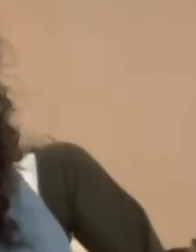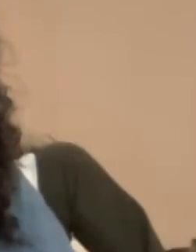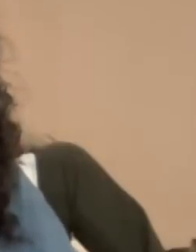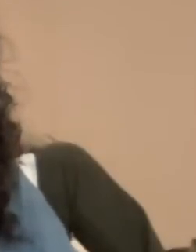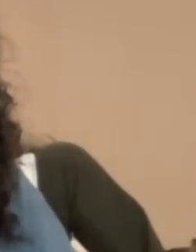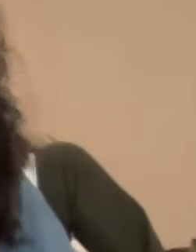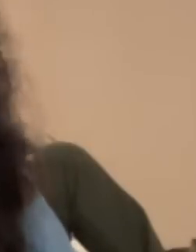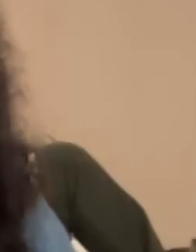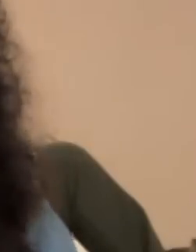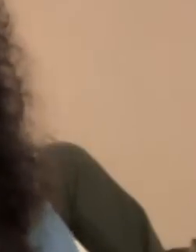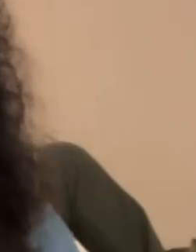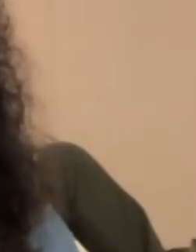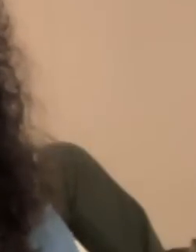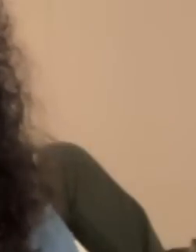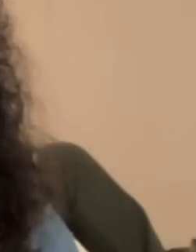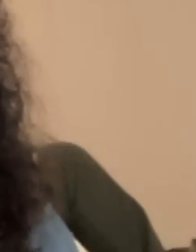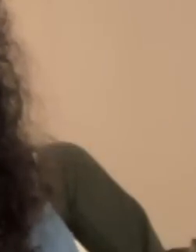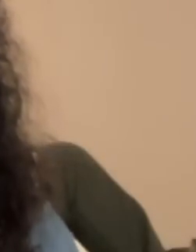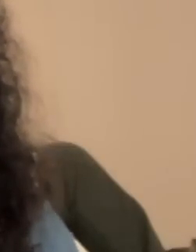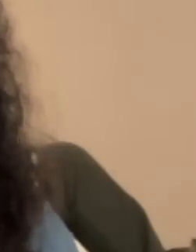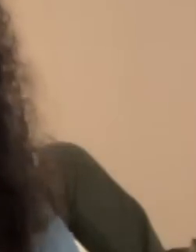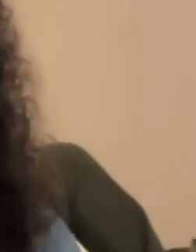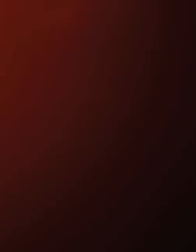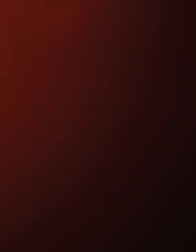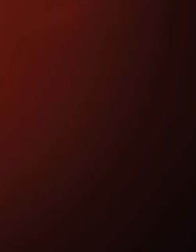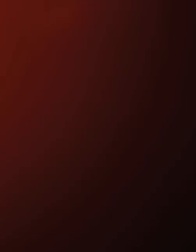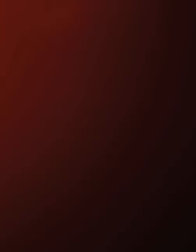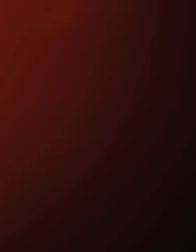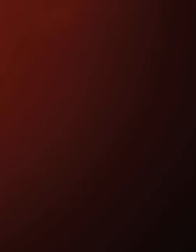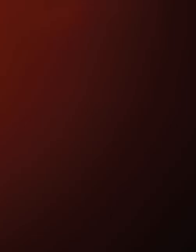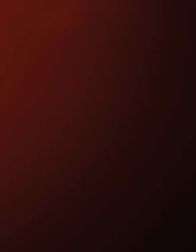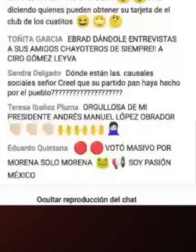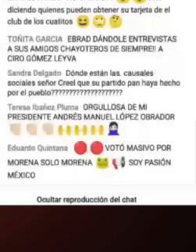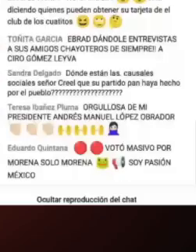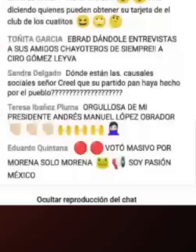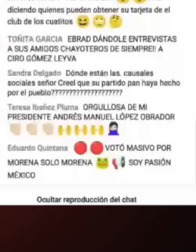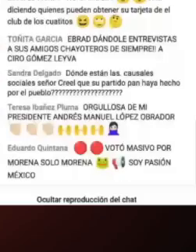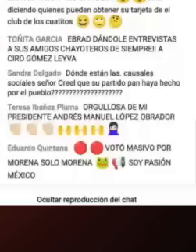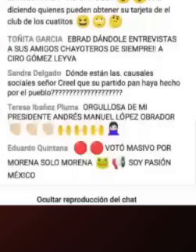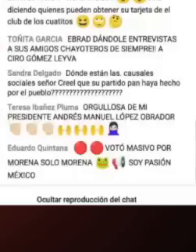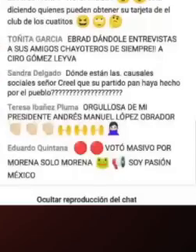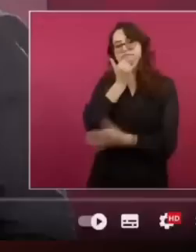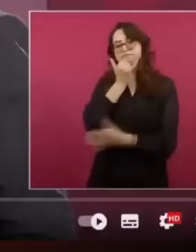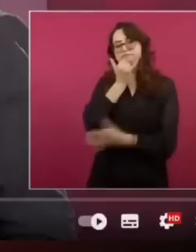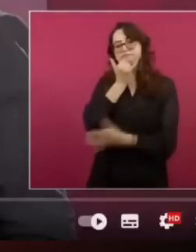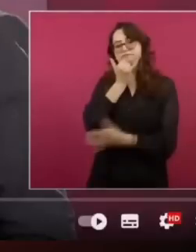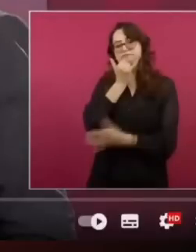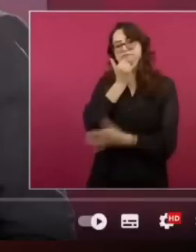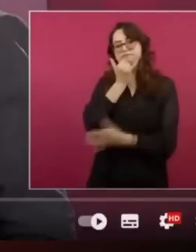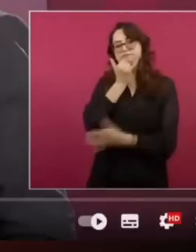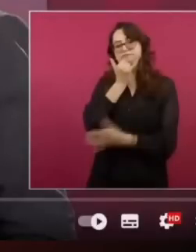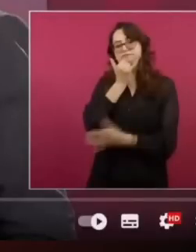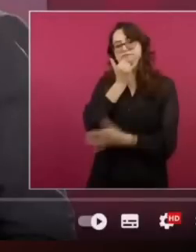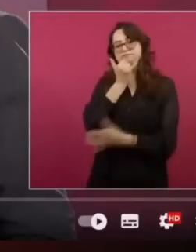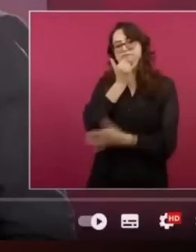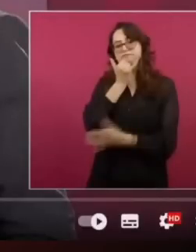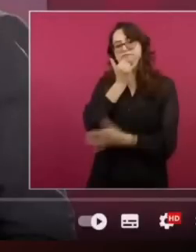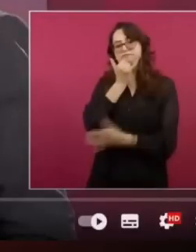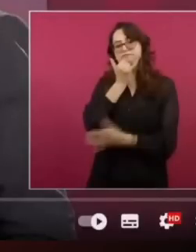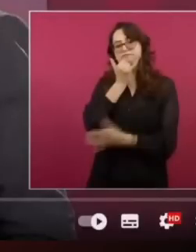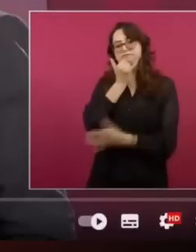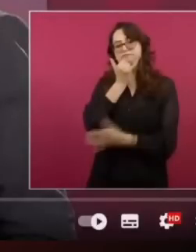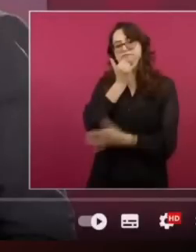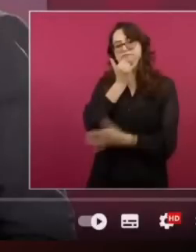Marcelo ebrard el que aprovechó para también remandar el mensaje que ya había realizado